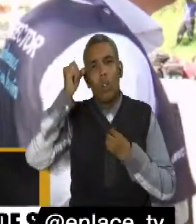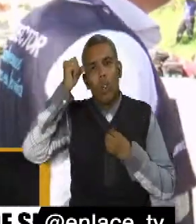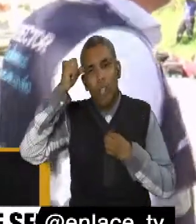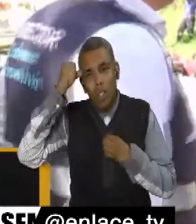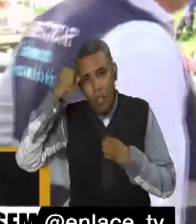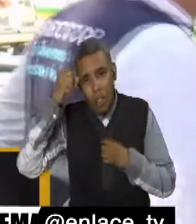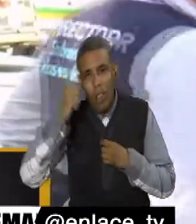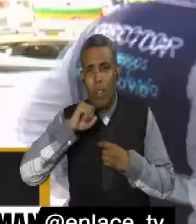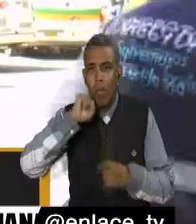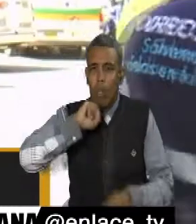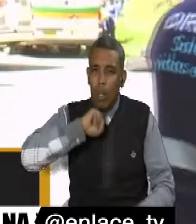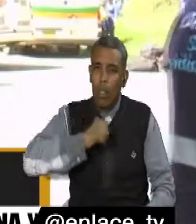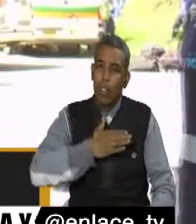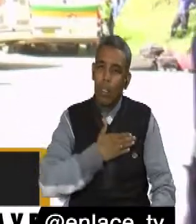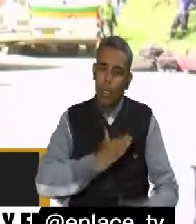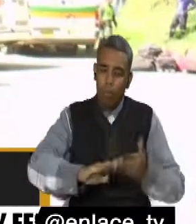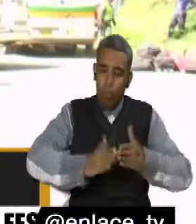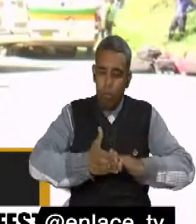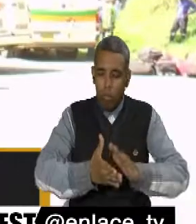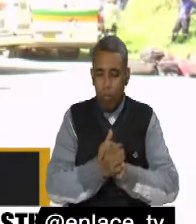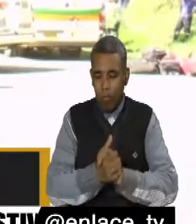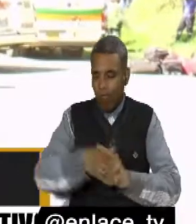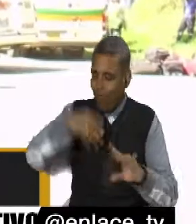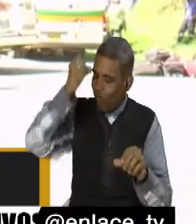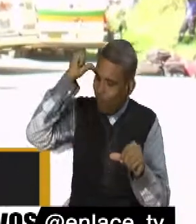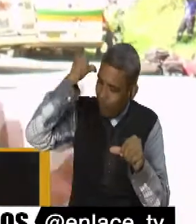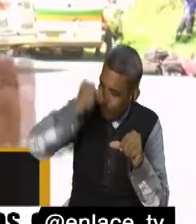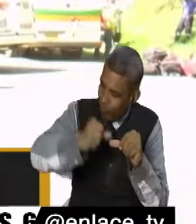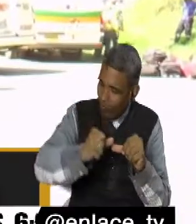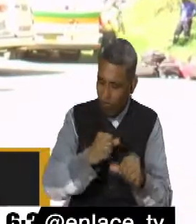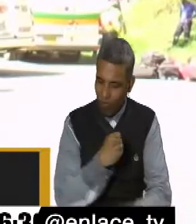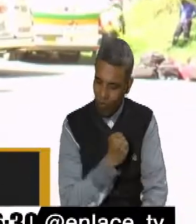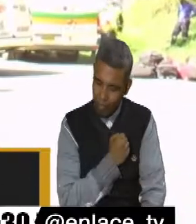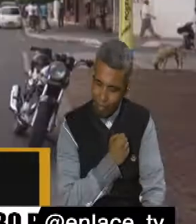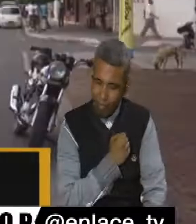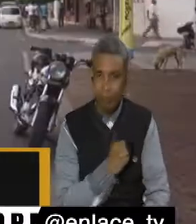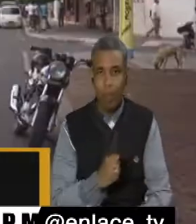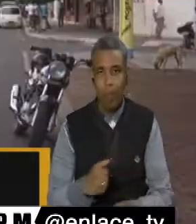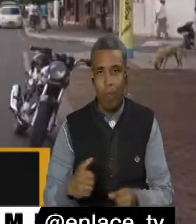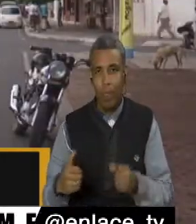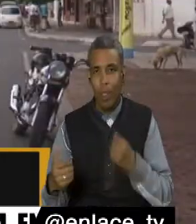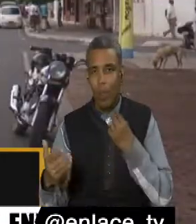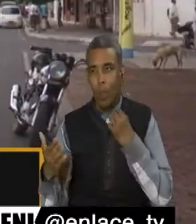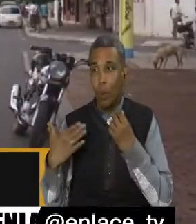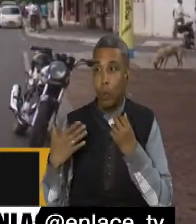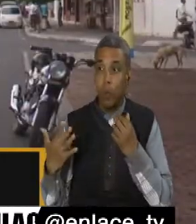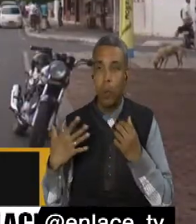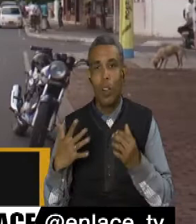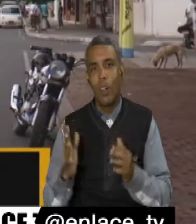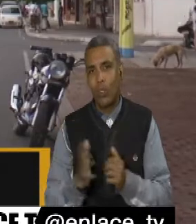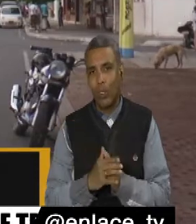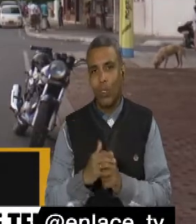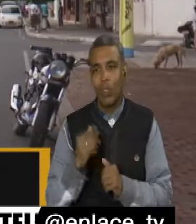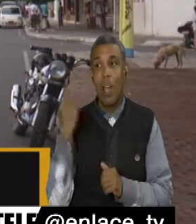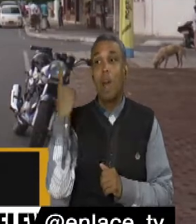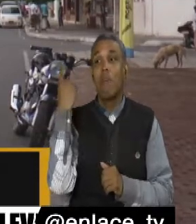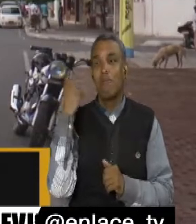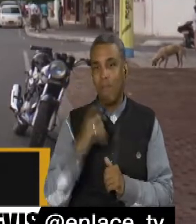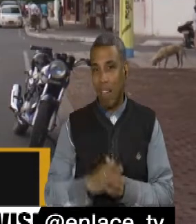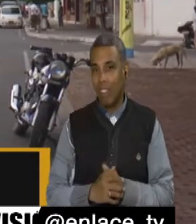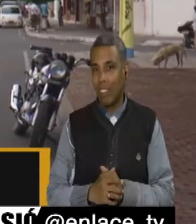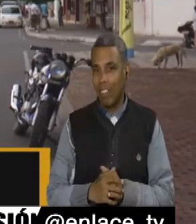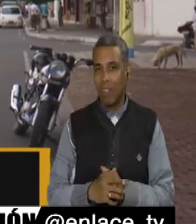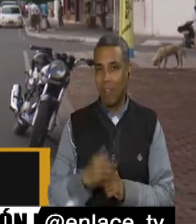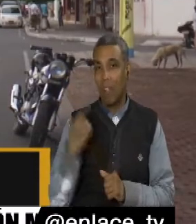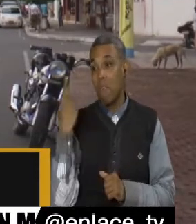de todos los habitantes de Barranca Bermeja. De hecho, el calorcito se extraña, el calor a mí no me da